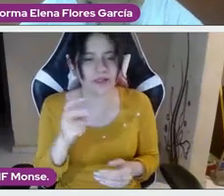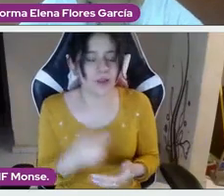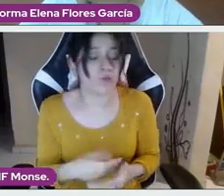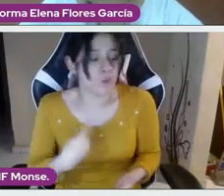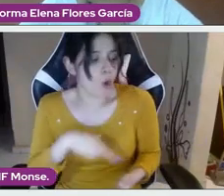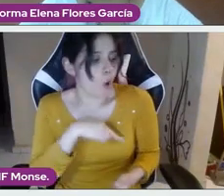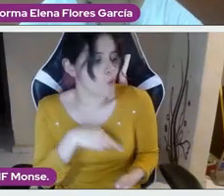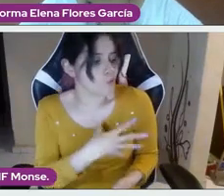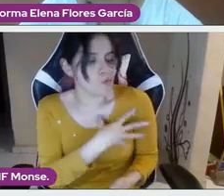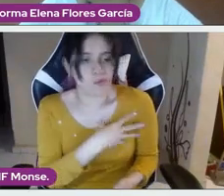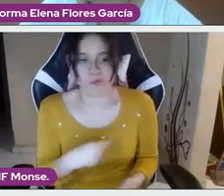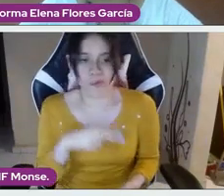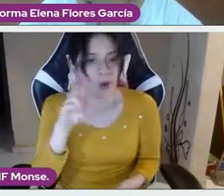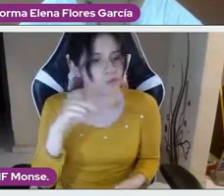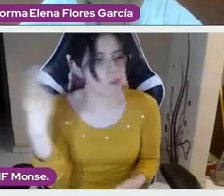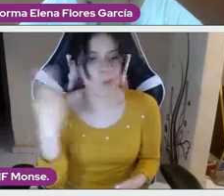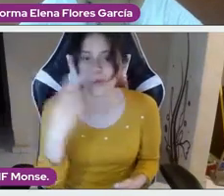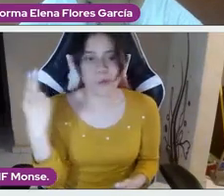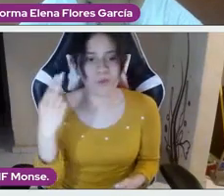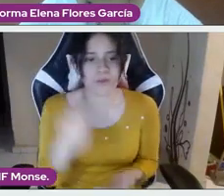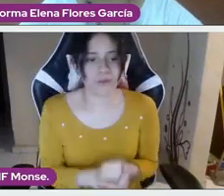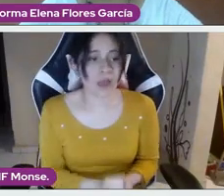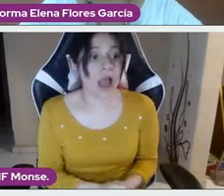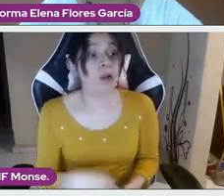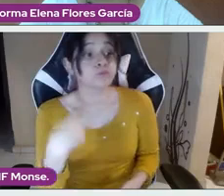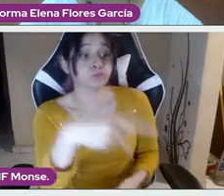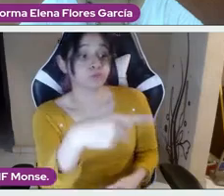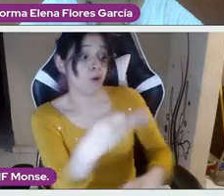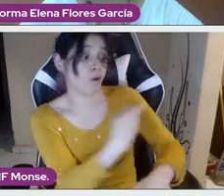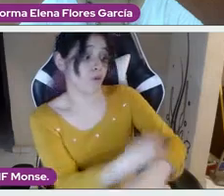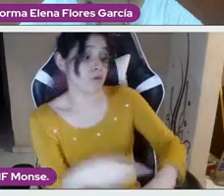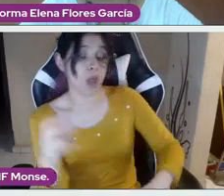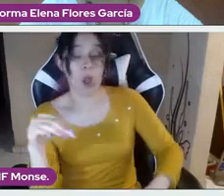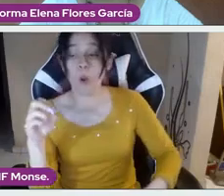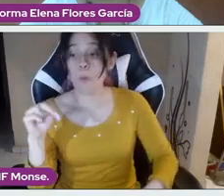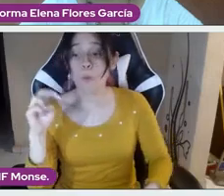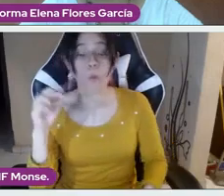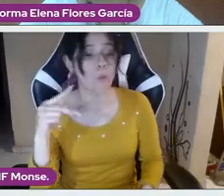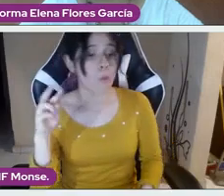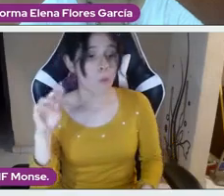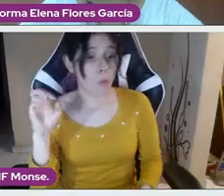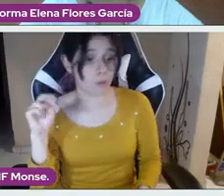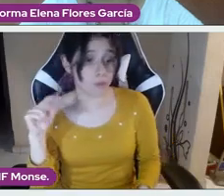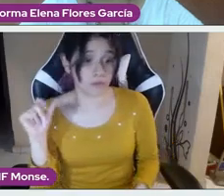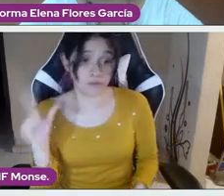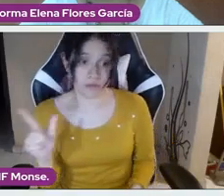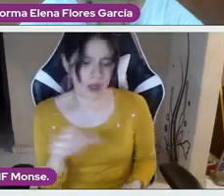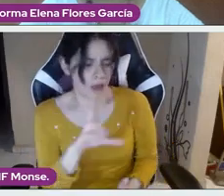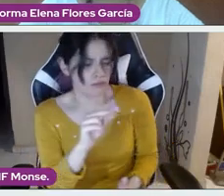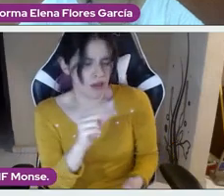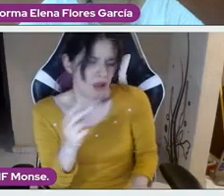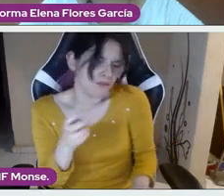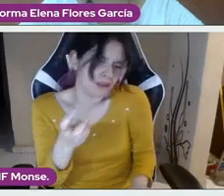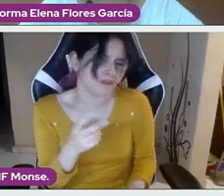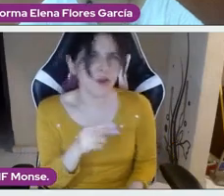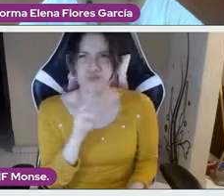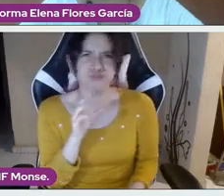de, pues entonces tú ya eres una familia monoparental, que no está mal, ¿no? O sea, que la idea